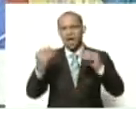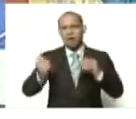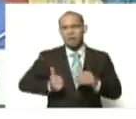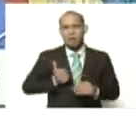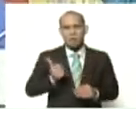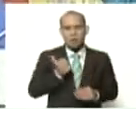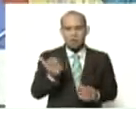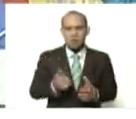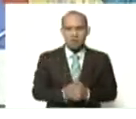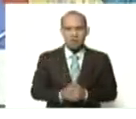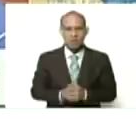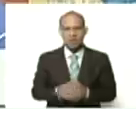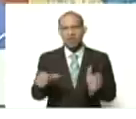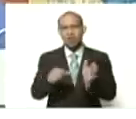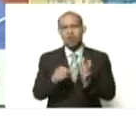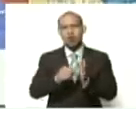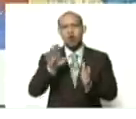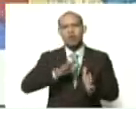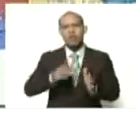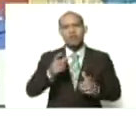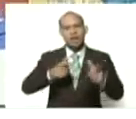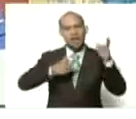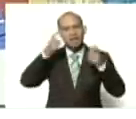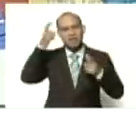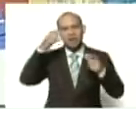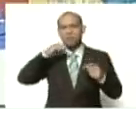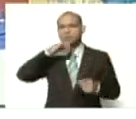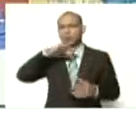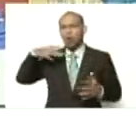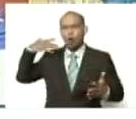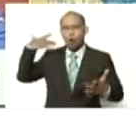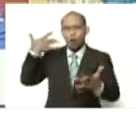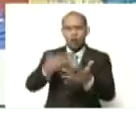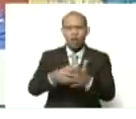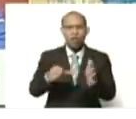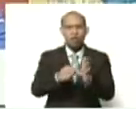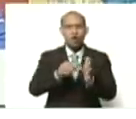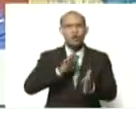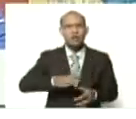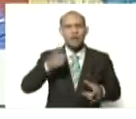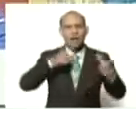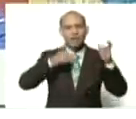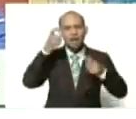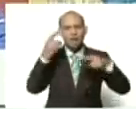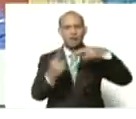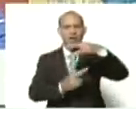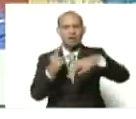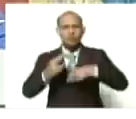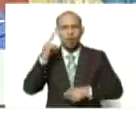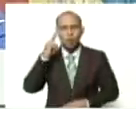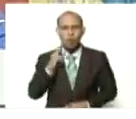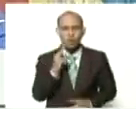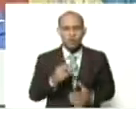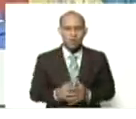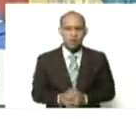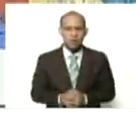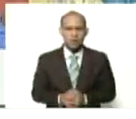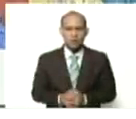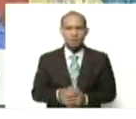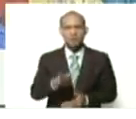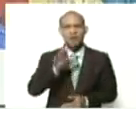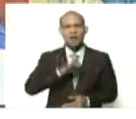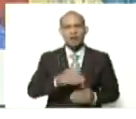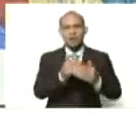hablen. ¿Y dónde está Chávez al pasar de la historia? ¿Dónde está Chávez y la revolución bolivariana? Está en